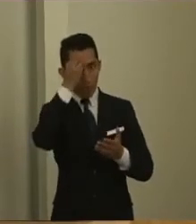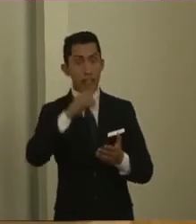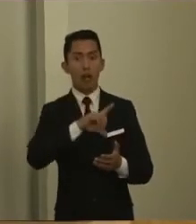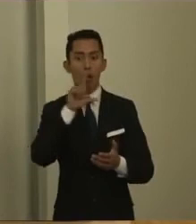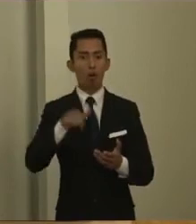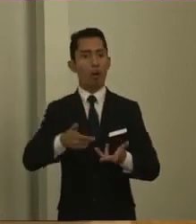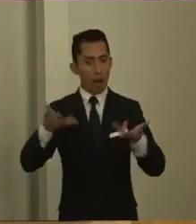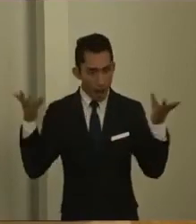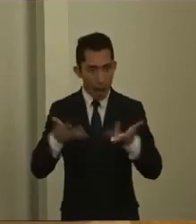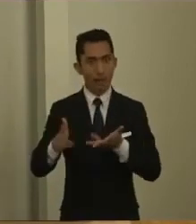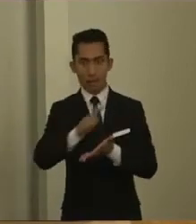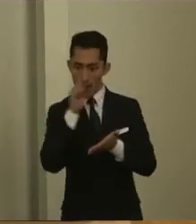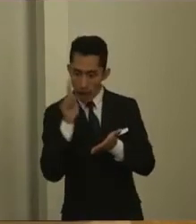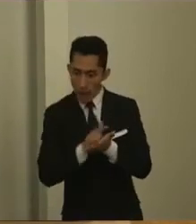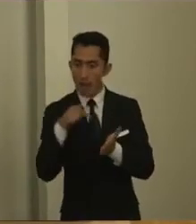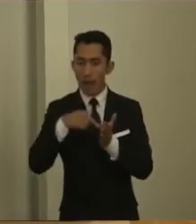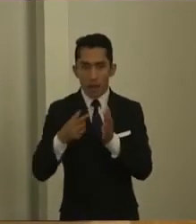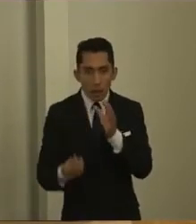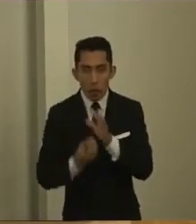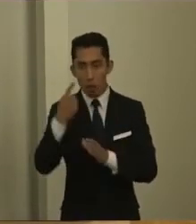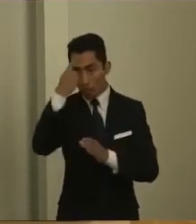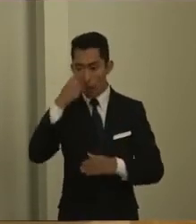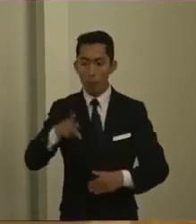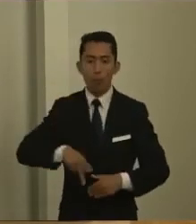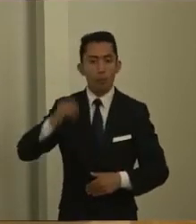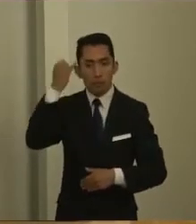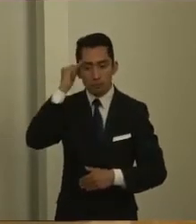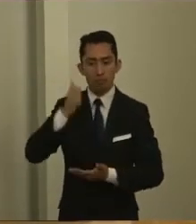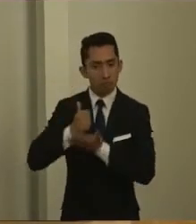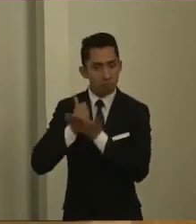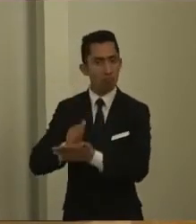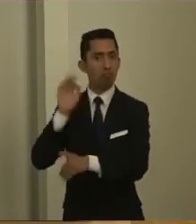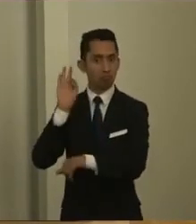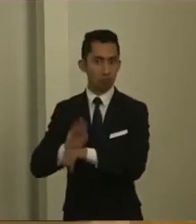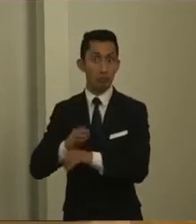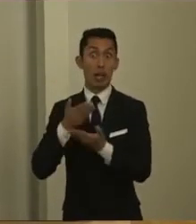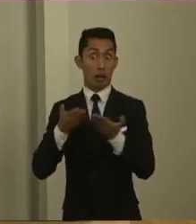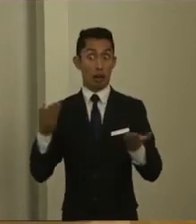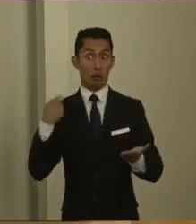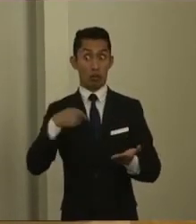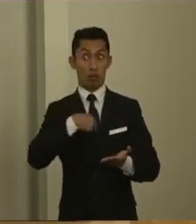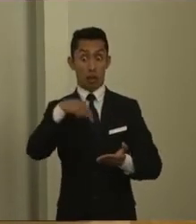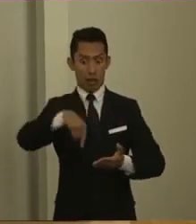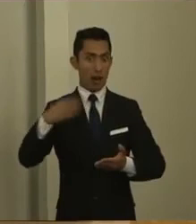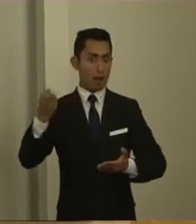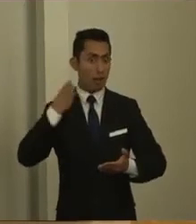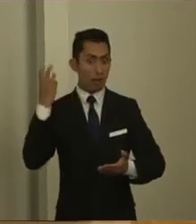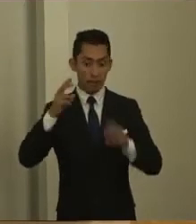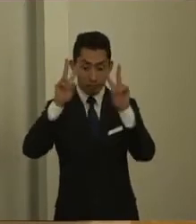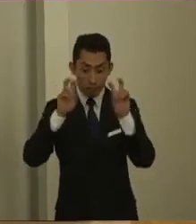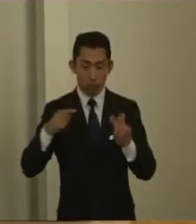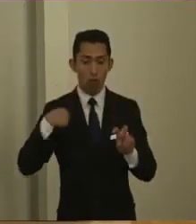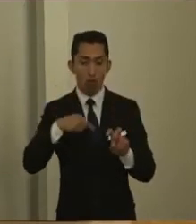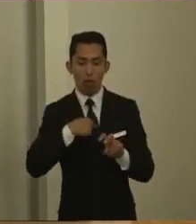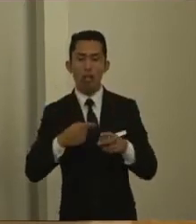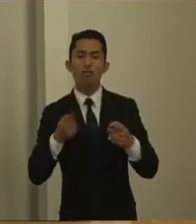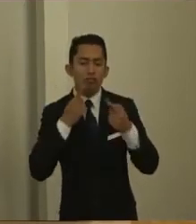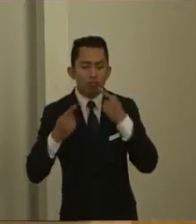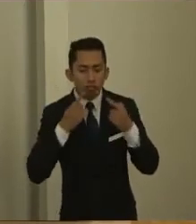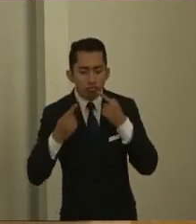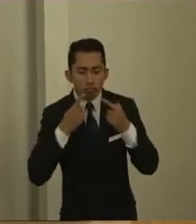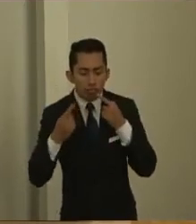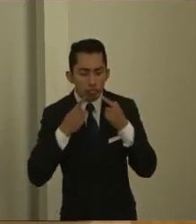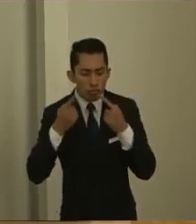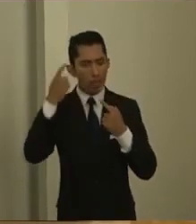políticas de las comunidades y pueblos indígenas es por ello que en este seminario tendremos mesas de trabajo en las que se